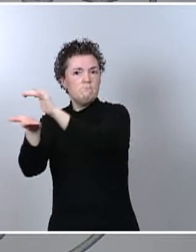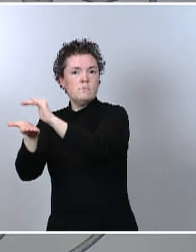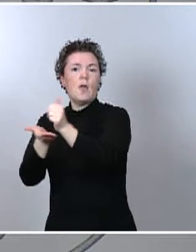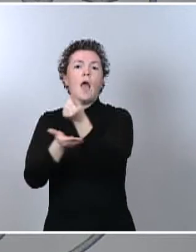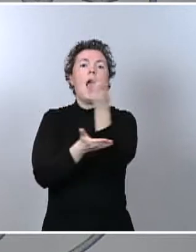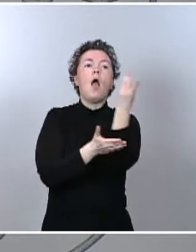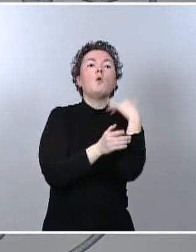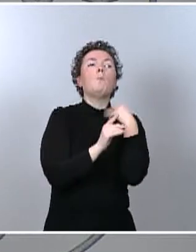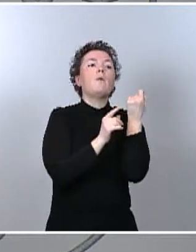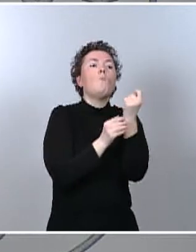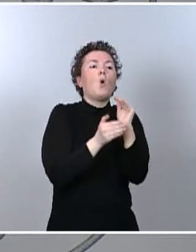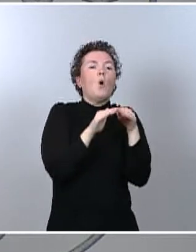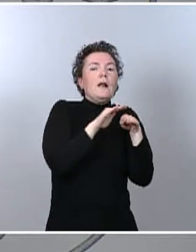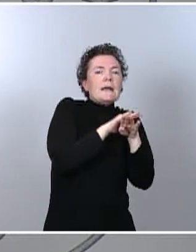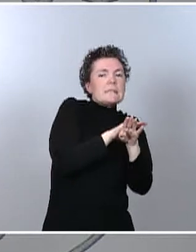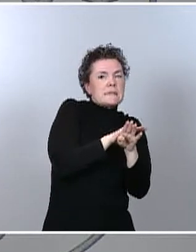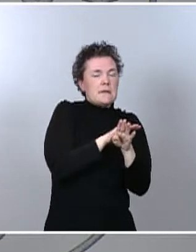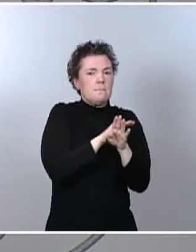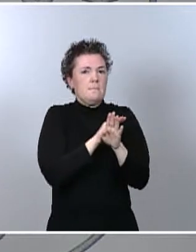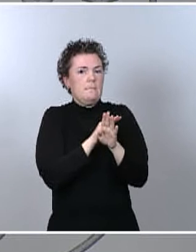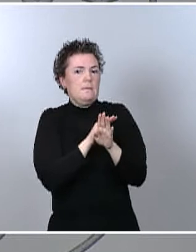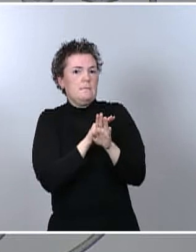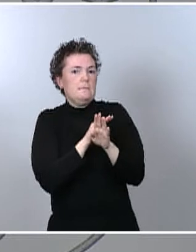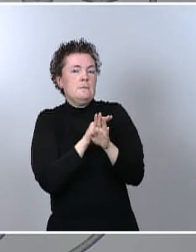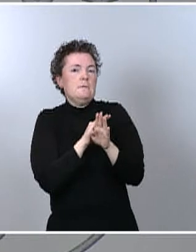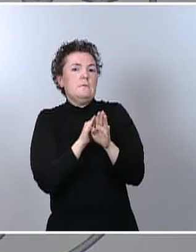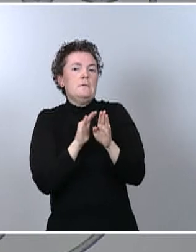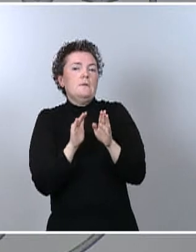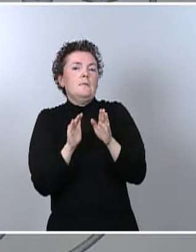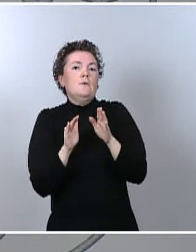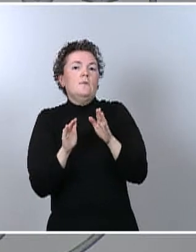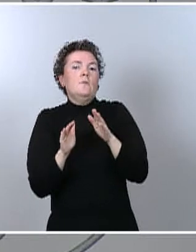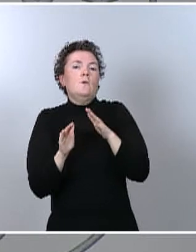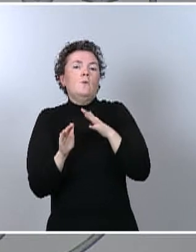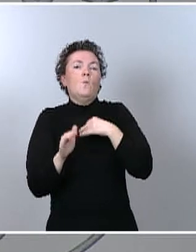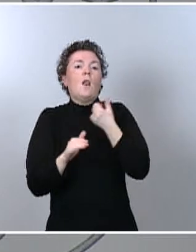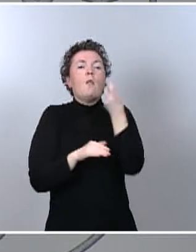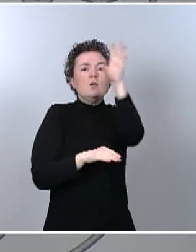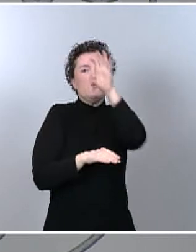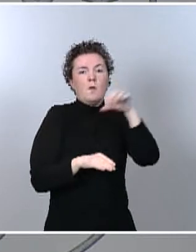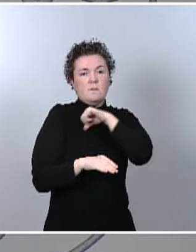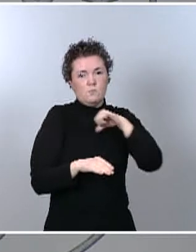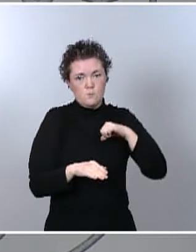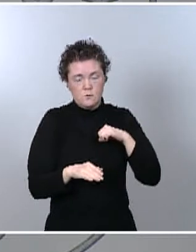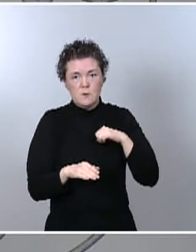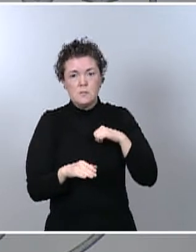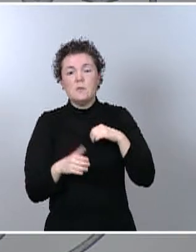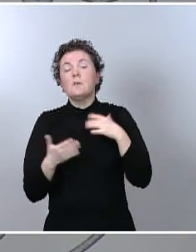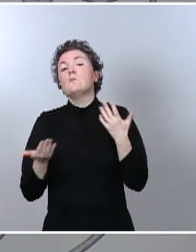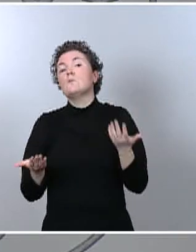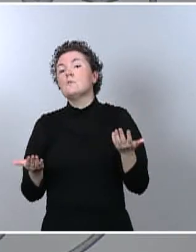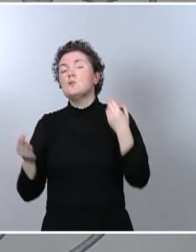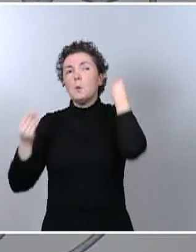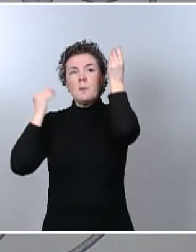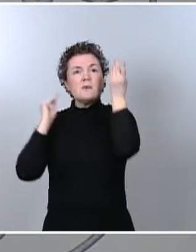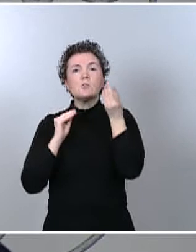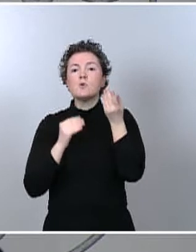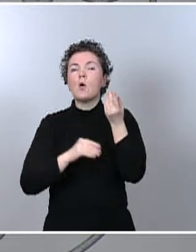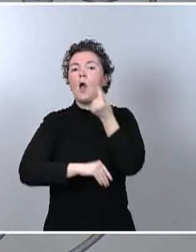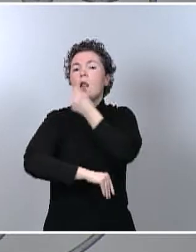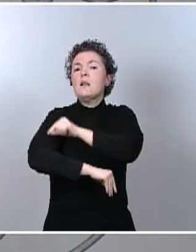Irene. Pues yo no le voy a poner ningún porcentaje, pero lo razonable y lo ideal y lo que está planificado es que las dosis que se vayan recibiendo se